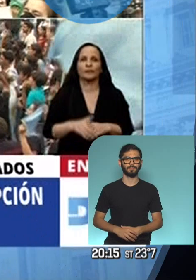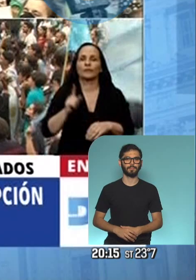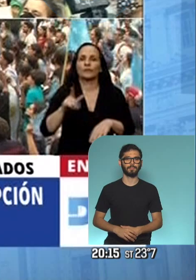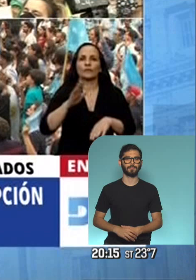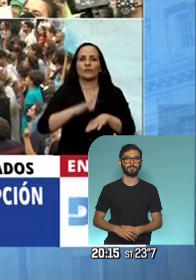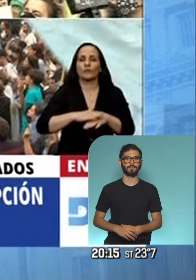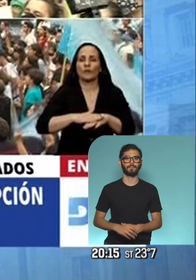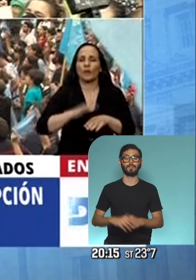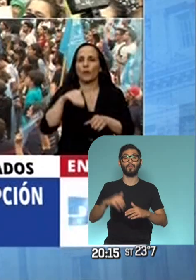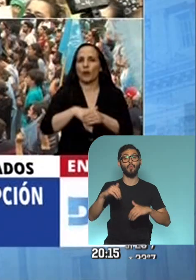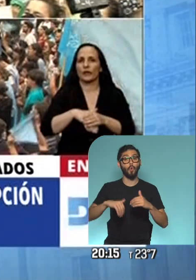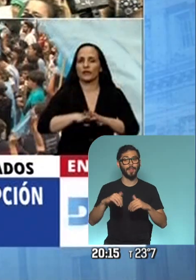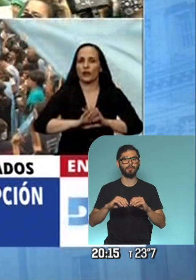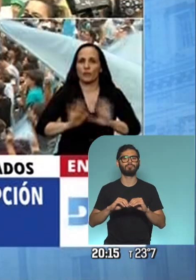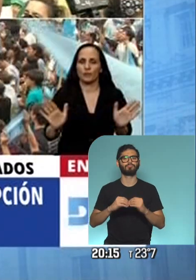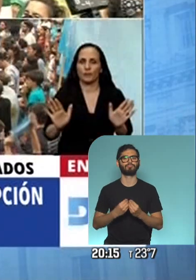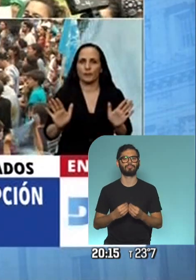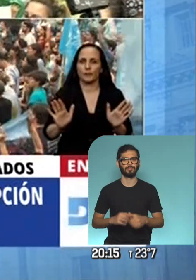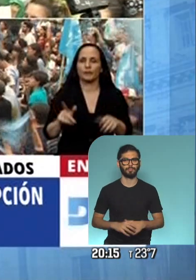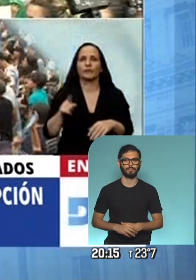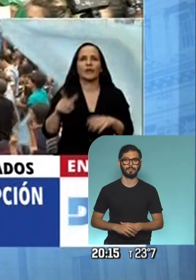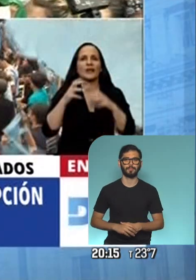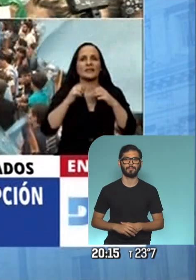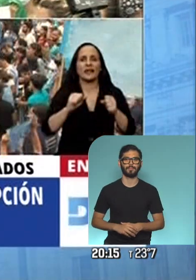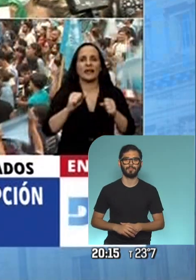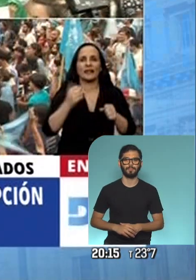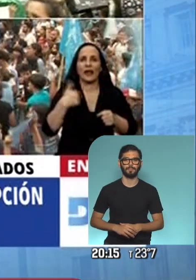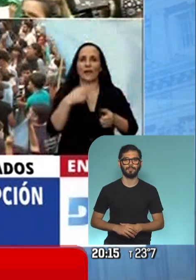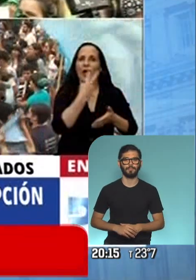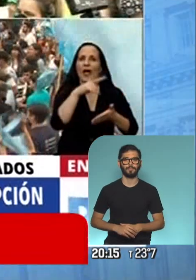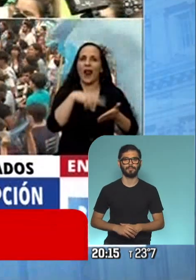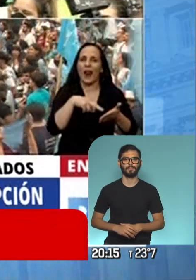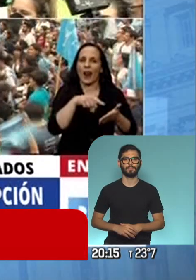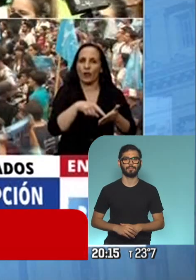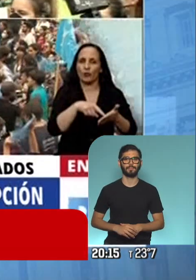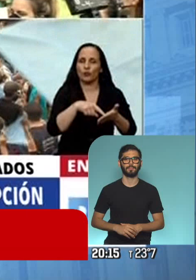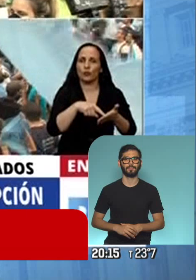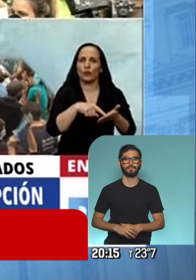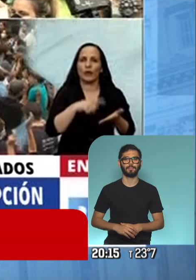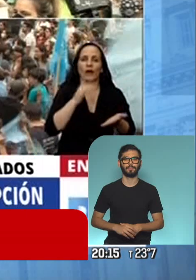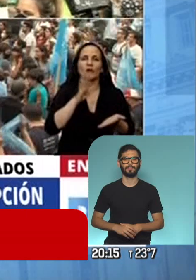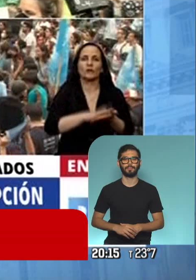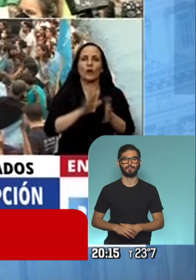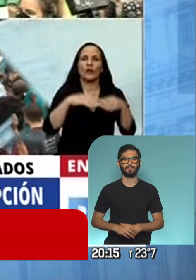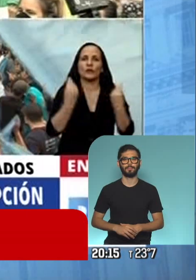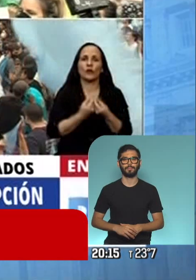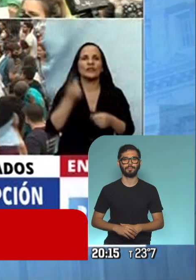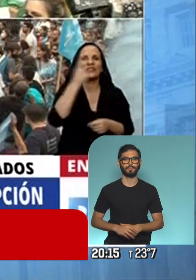Se cierra la votación. Por secretaría se dará lectura del